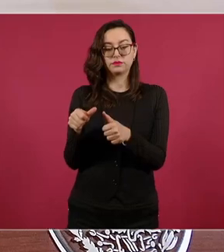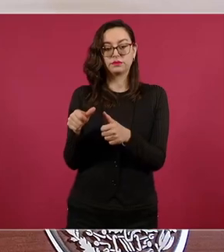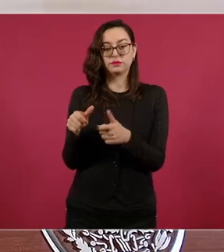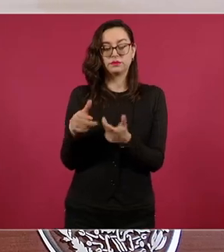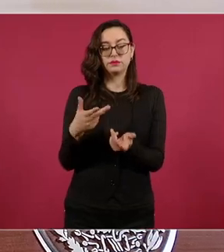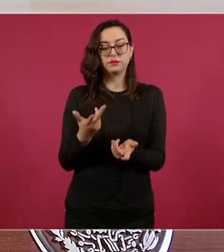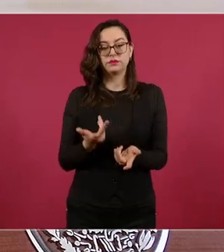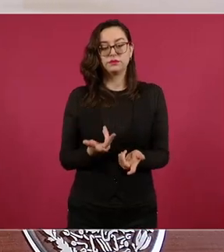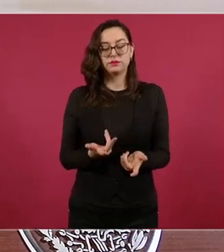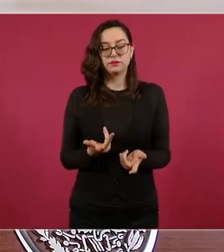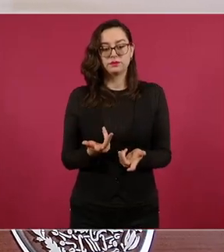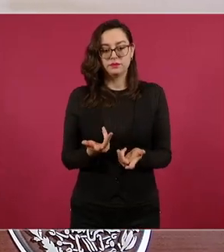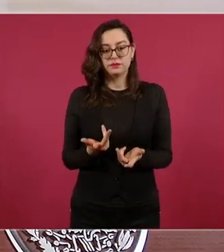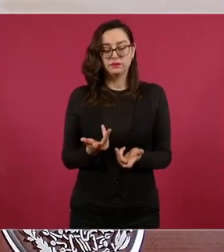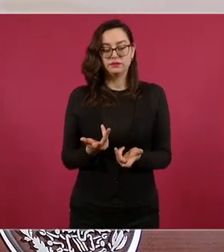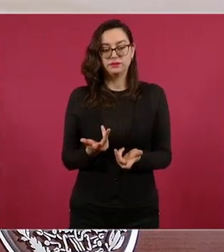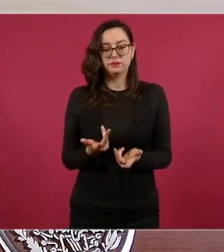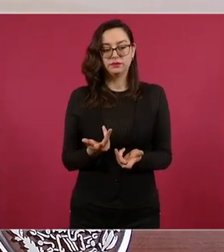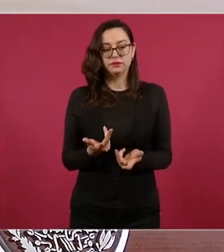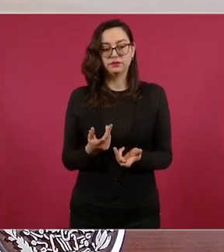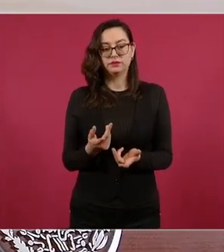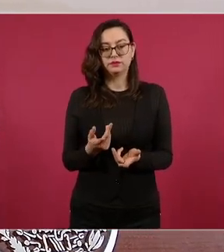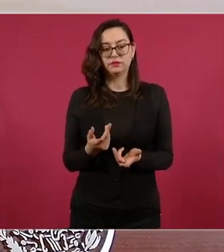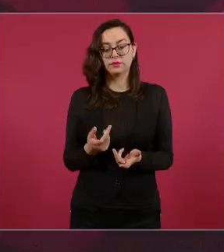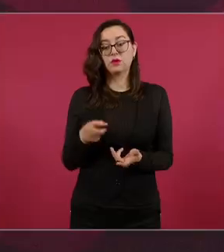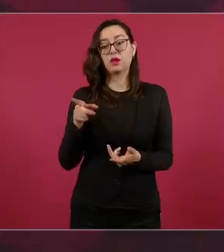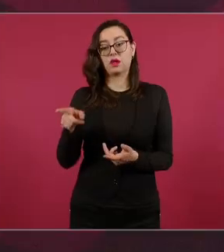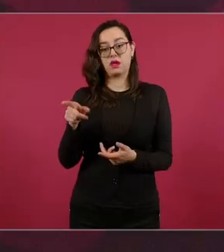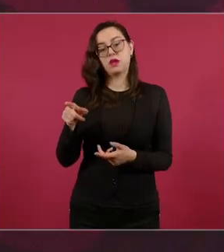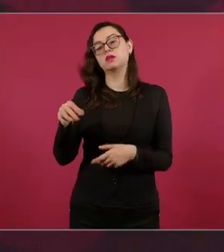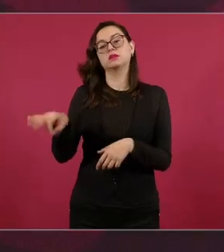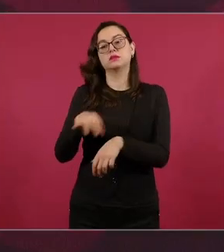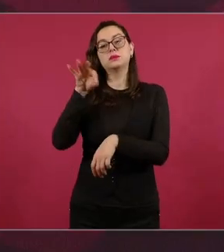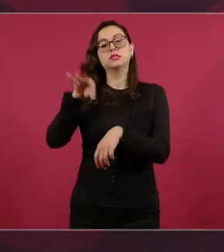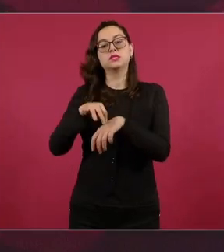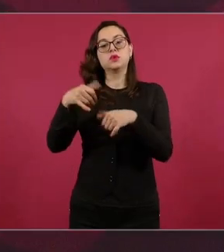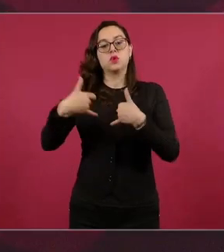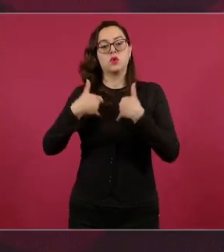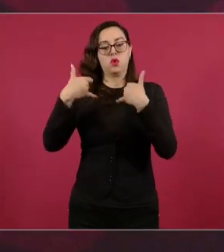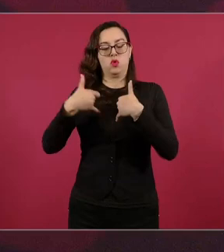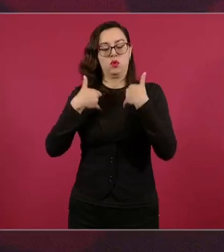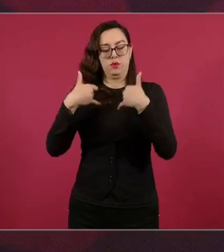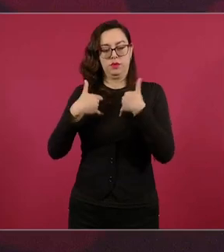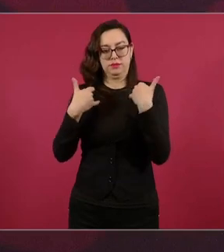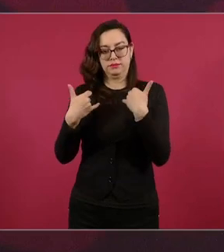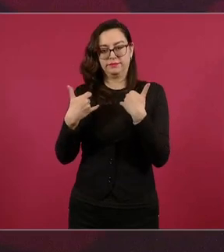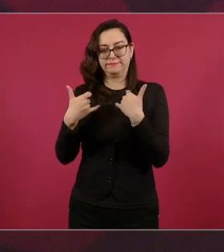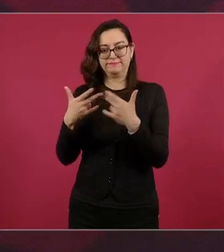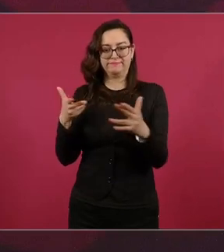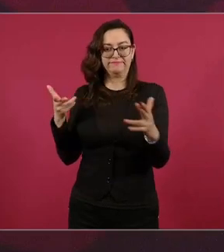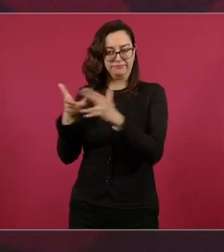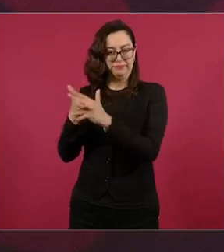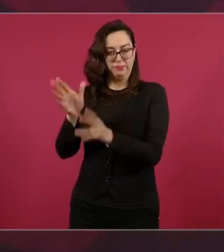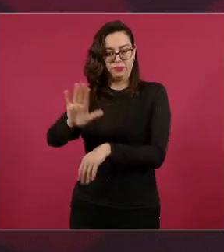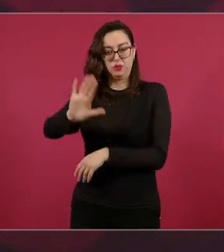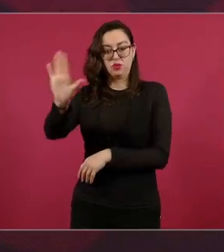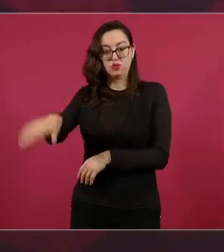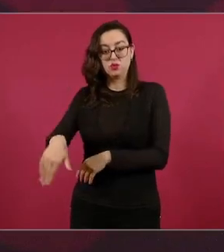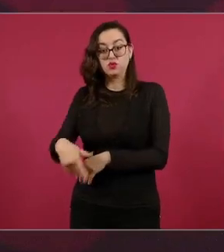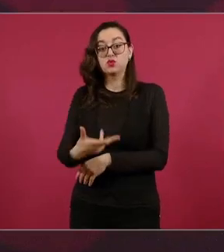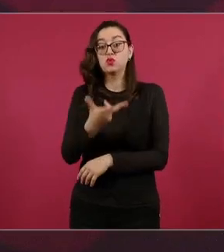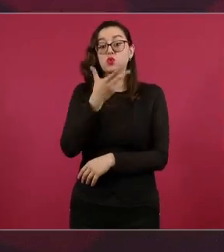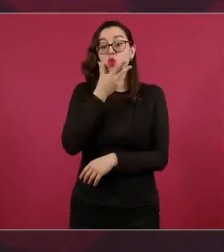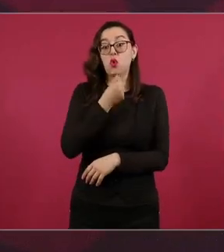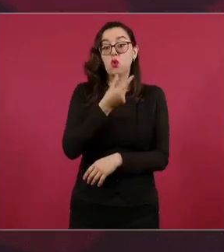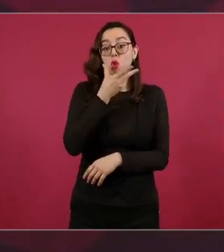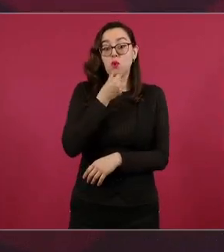responsable del asesinato del joven de la normal de Ayotzinapa se fugó